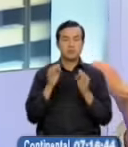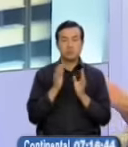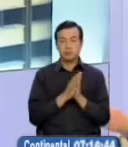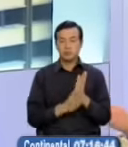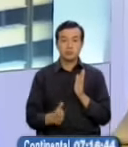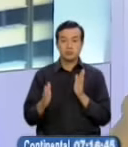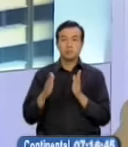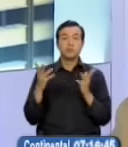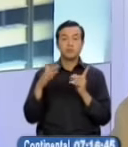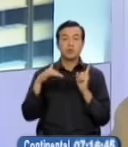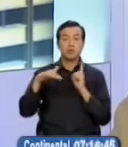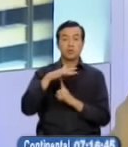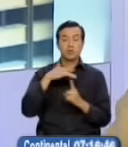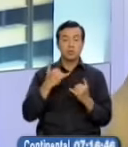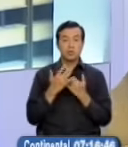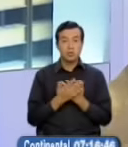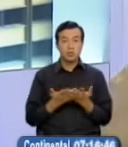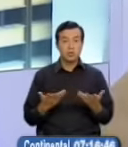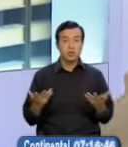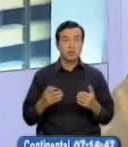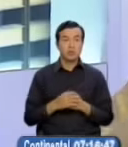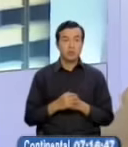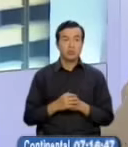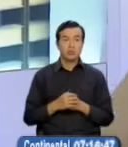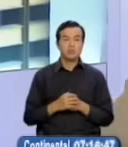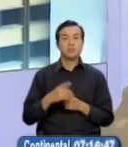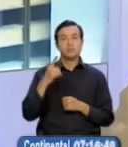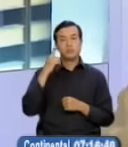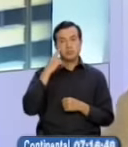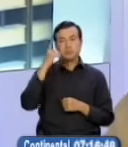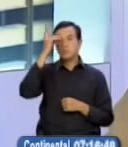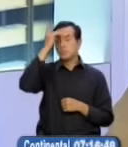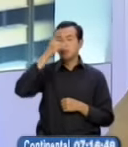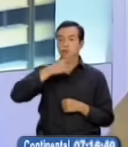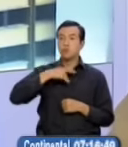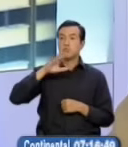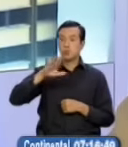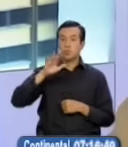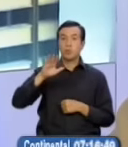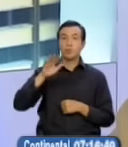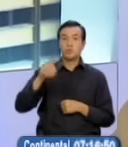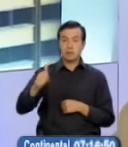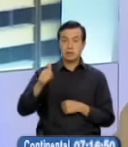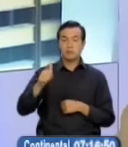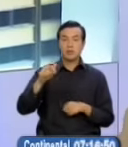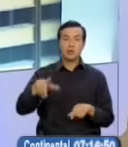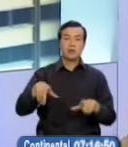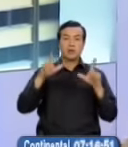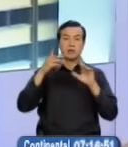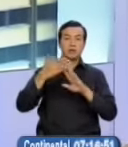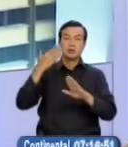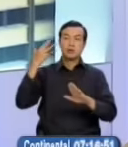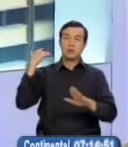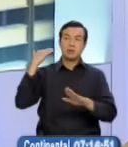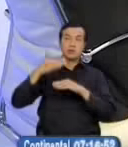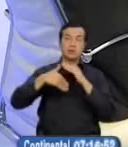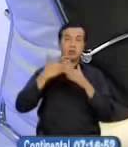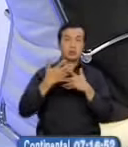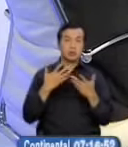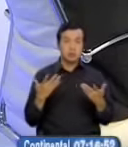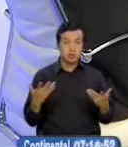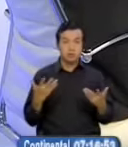del contexto en que nos encontramos que toma contramedidas en relación a su propia imagen anterior va a terminar